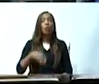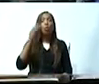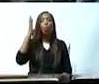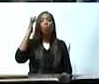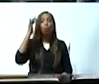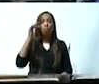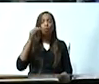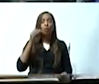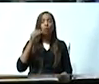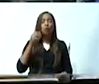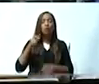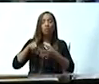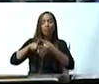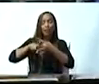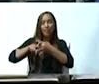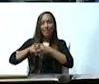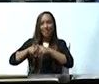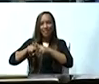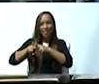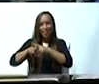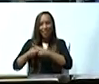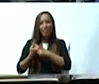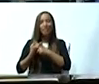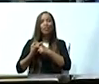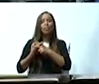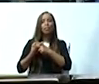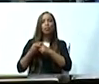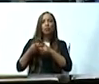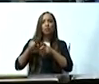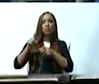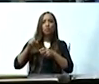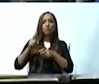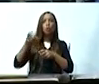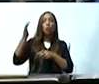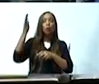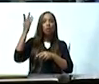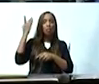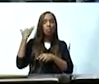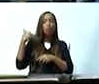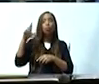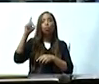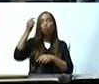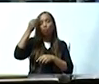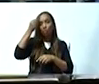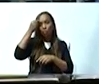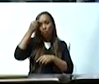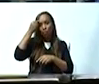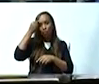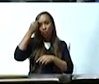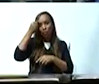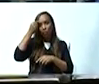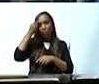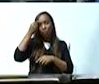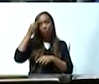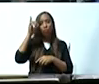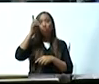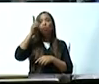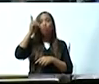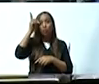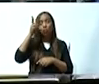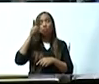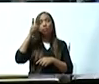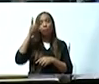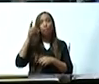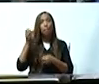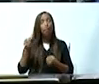Dominicana. Así es que creo que es saludable y creo que el presidente no se equivocó cuando dijo, creo que nadie